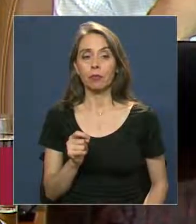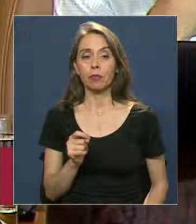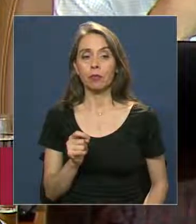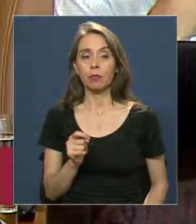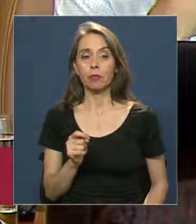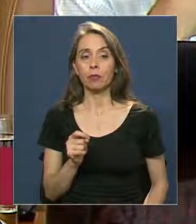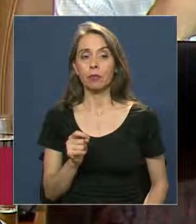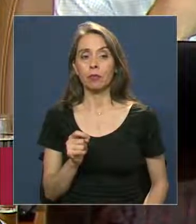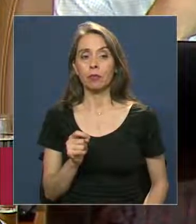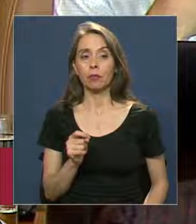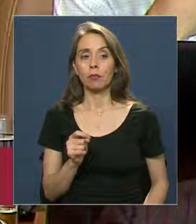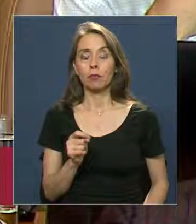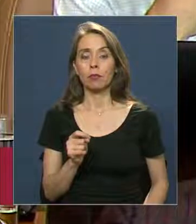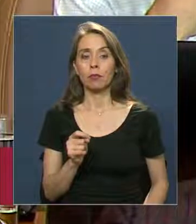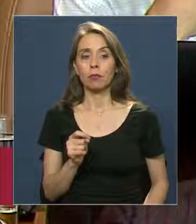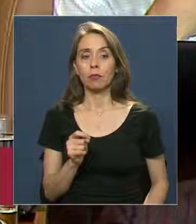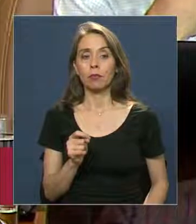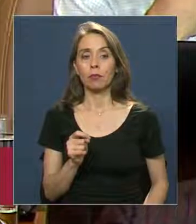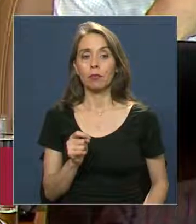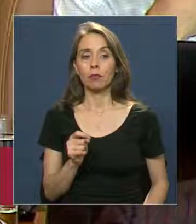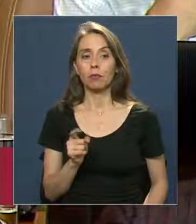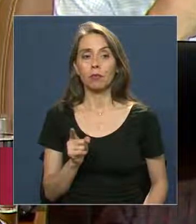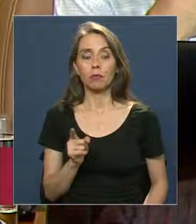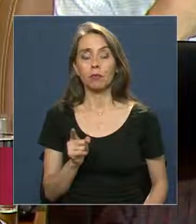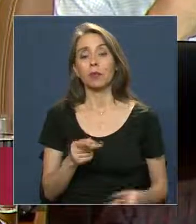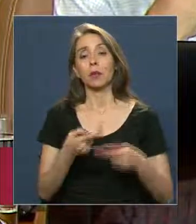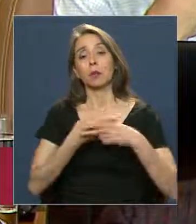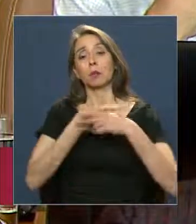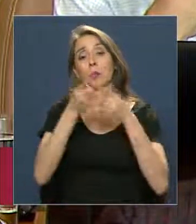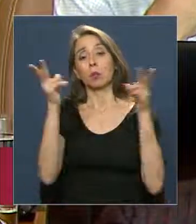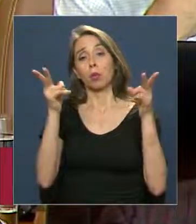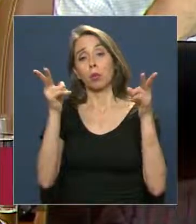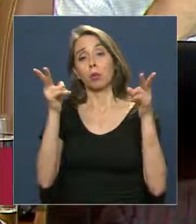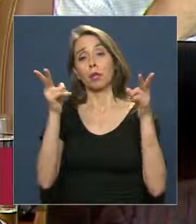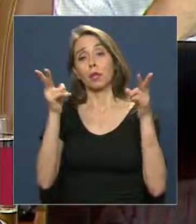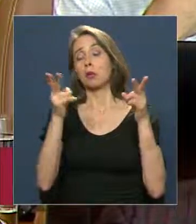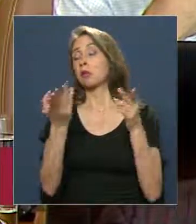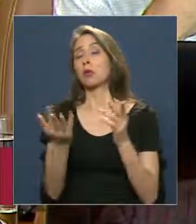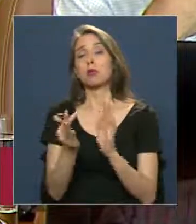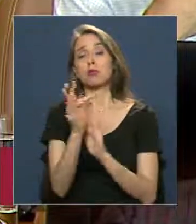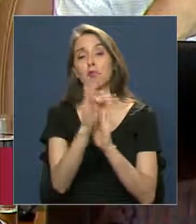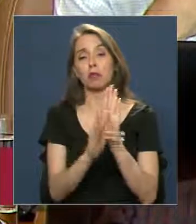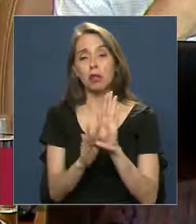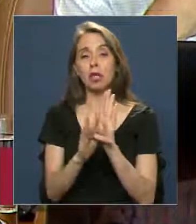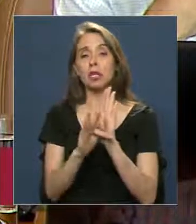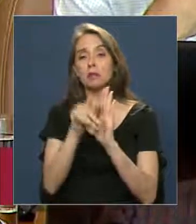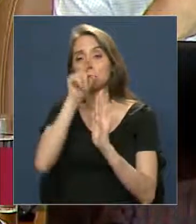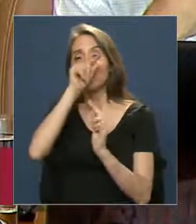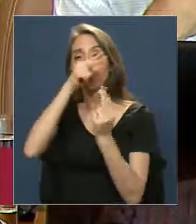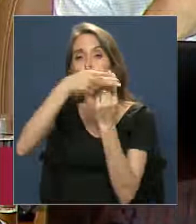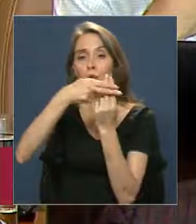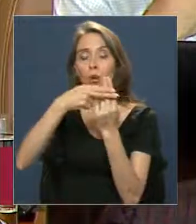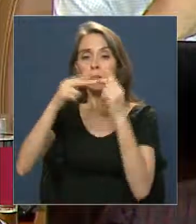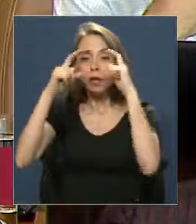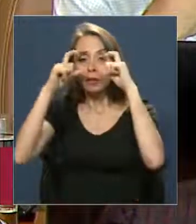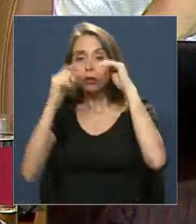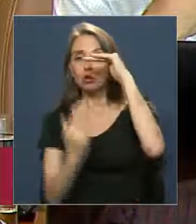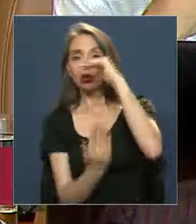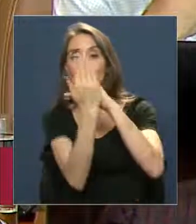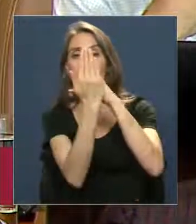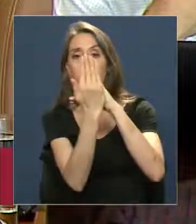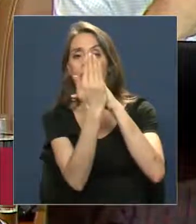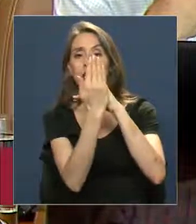referirnos de alguna manera a través públicamente de las redes sociales, colocar un Twitter, que saquear